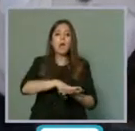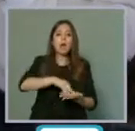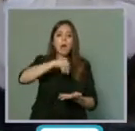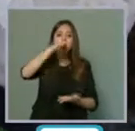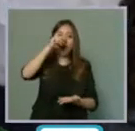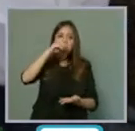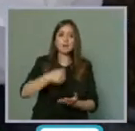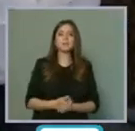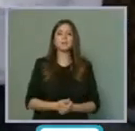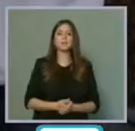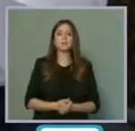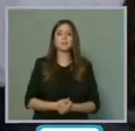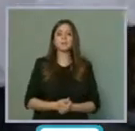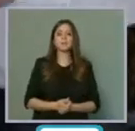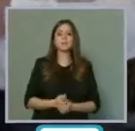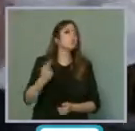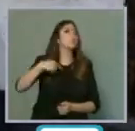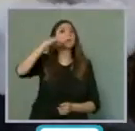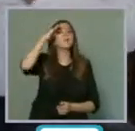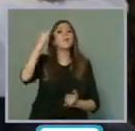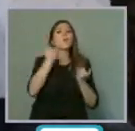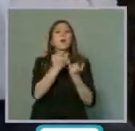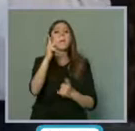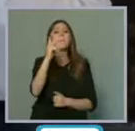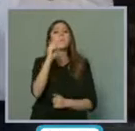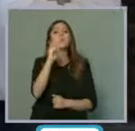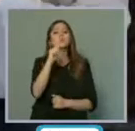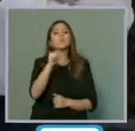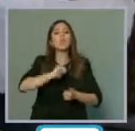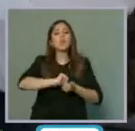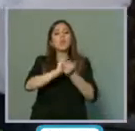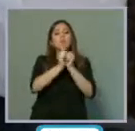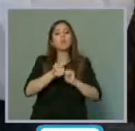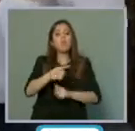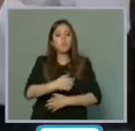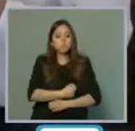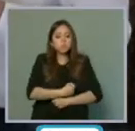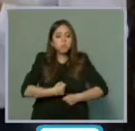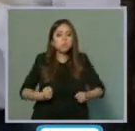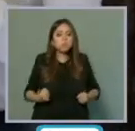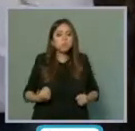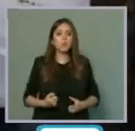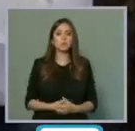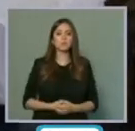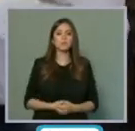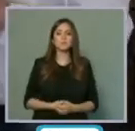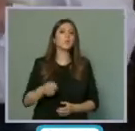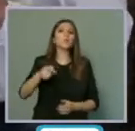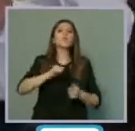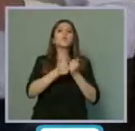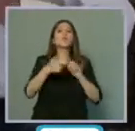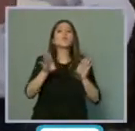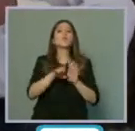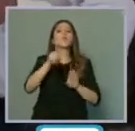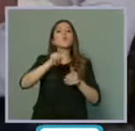solo... o sea, no es un postre de esos que lo ponen a uno panzón, gordo. Es no, para, no, conserva